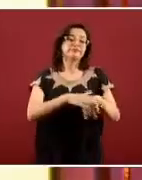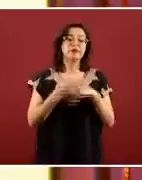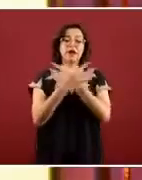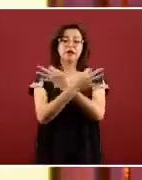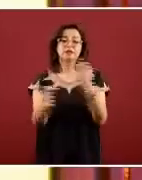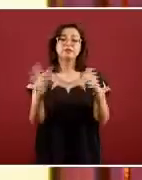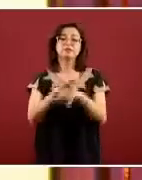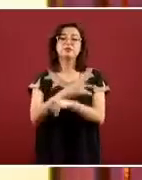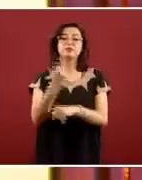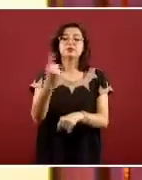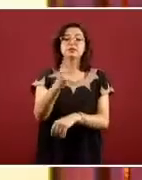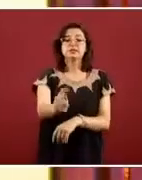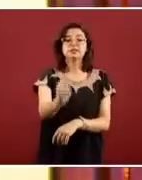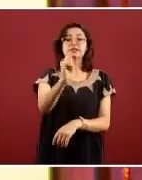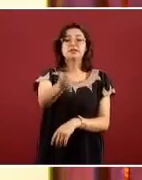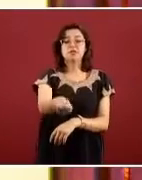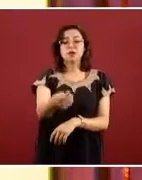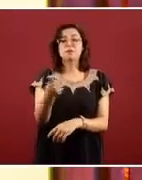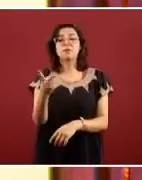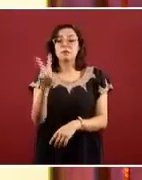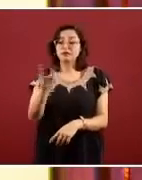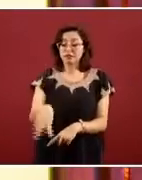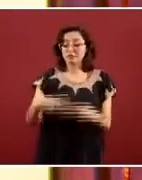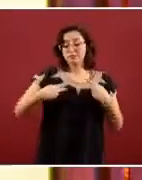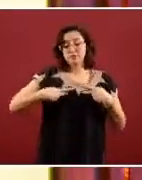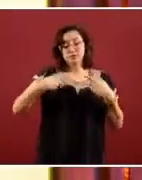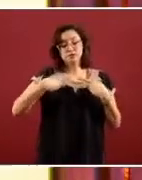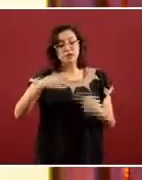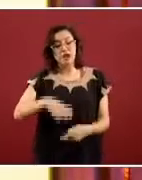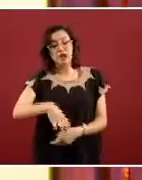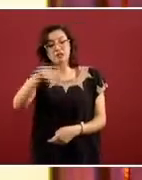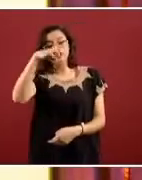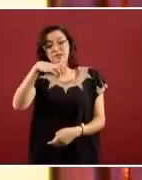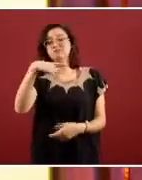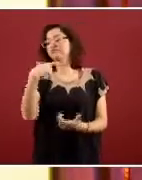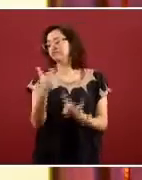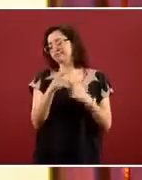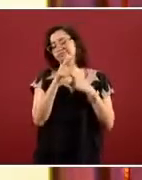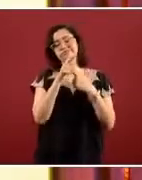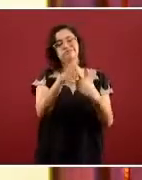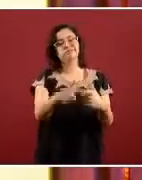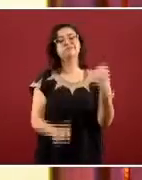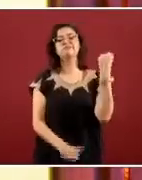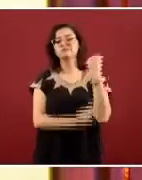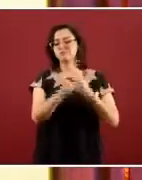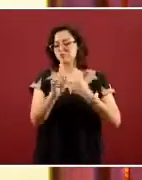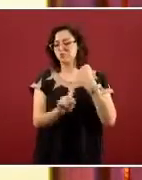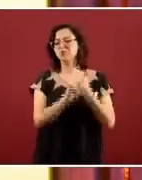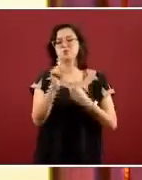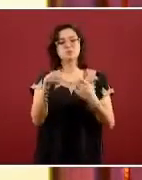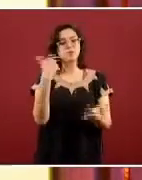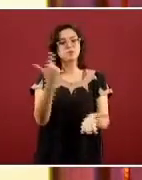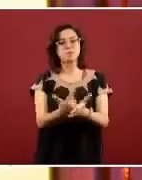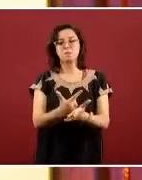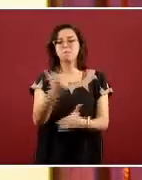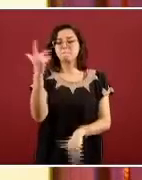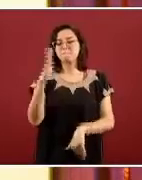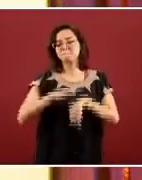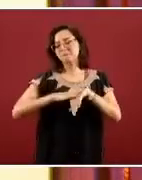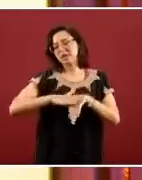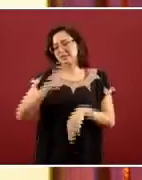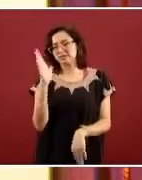su momento confirma precisamente que ser un adulto mayor continúa y va a seguir siendo un factor de riesgo